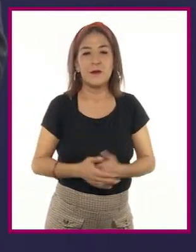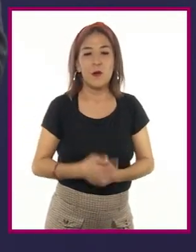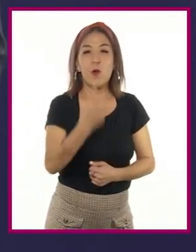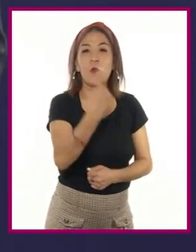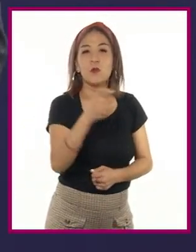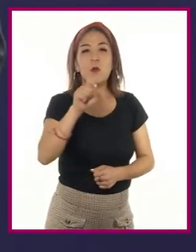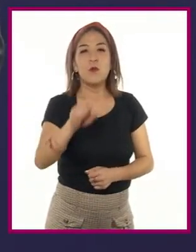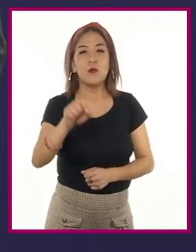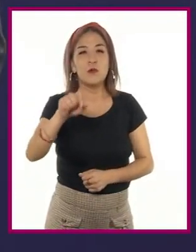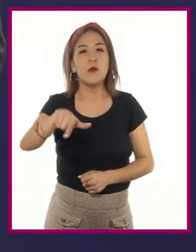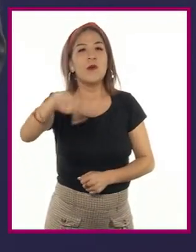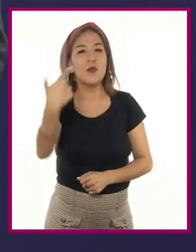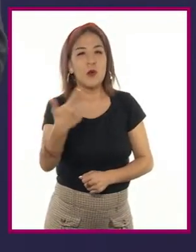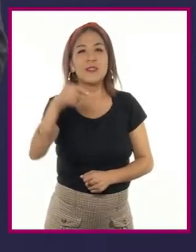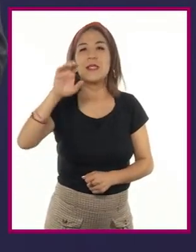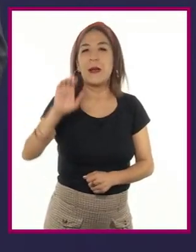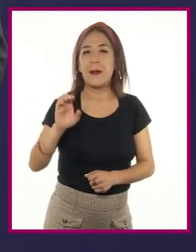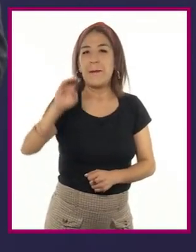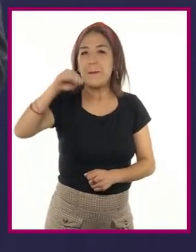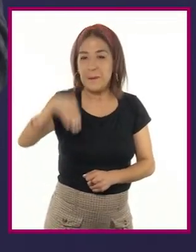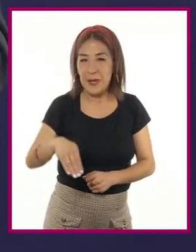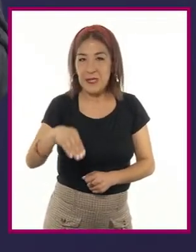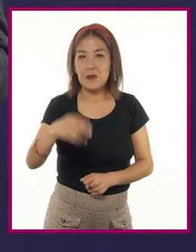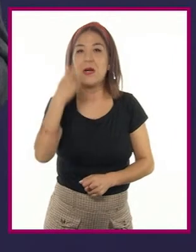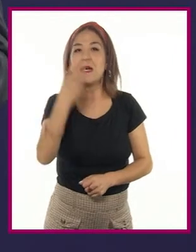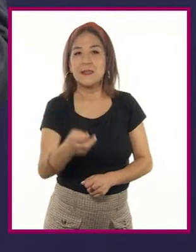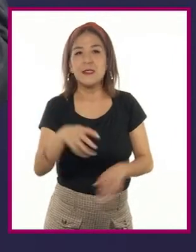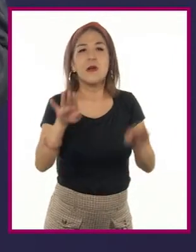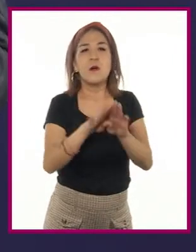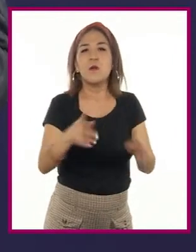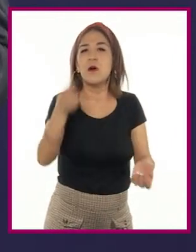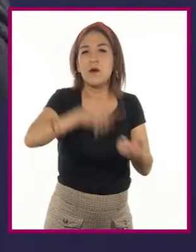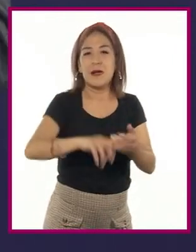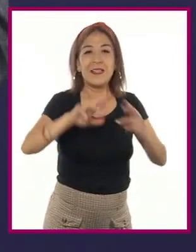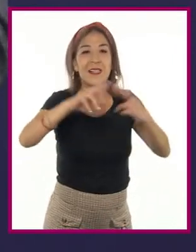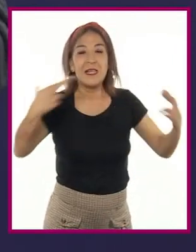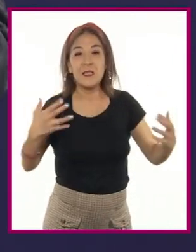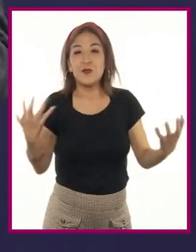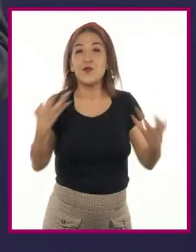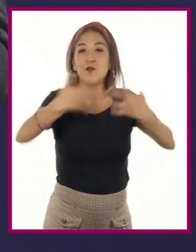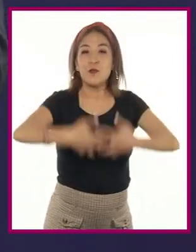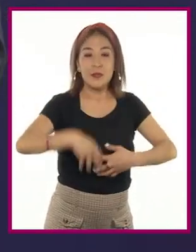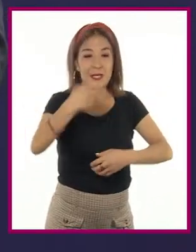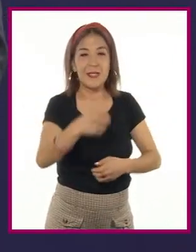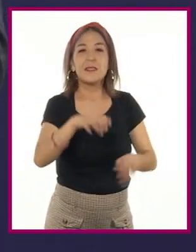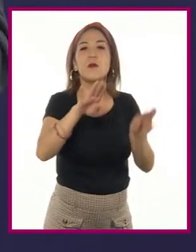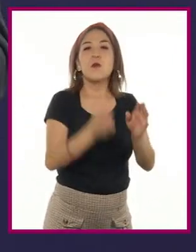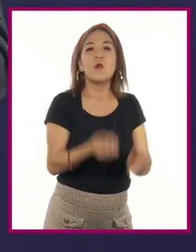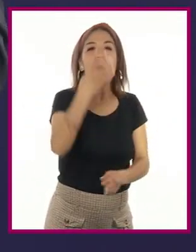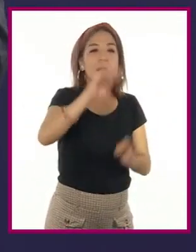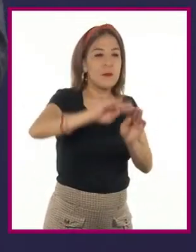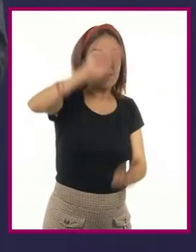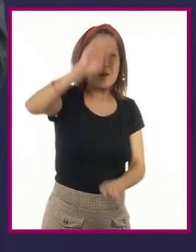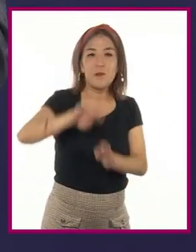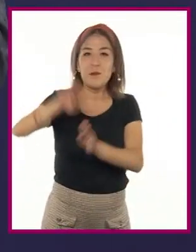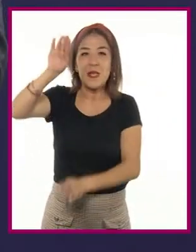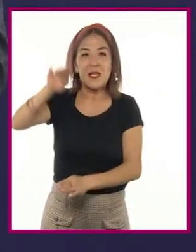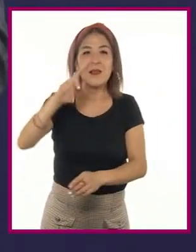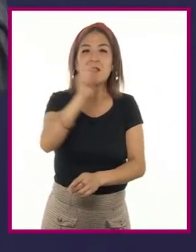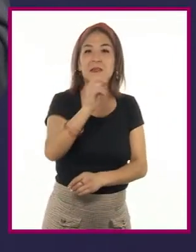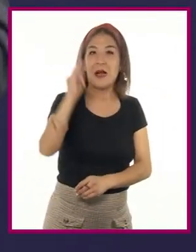1.12 metros para poder ver la relación funcional entre sus estaturas se puede elaborar